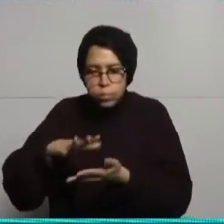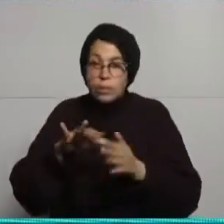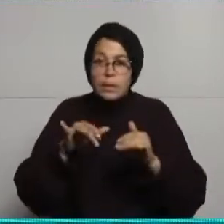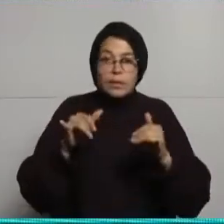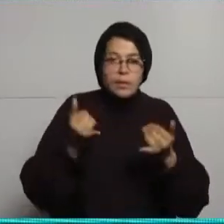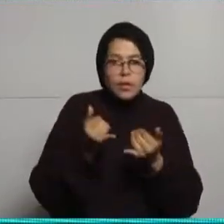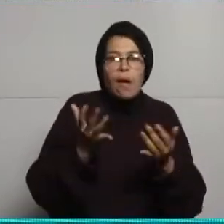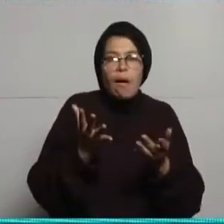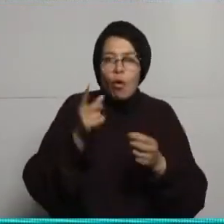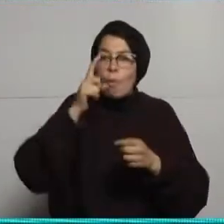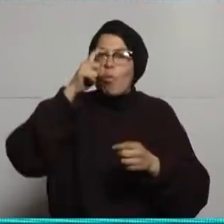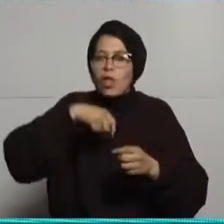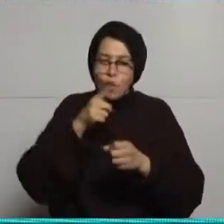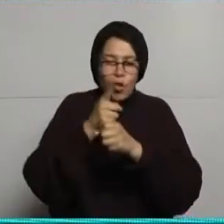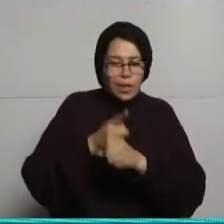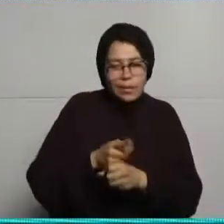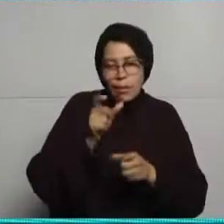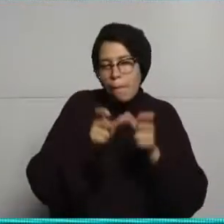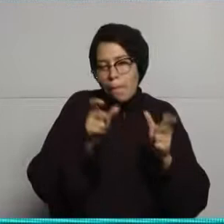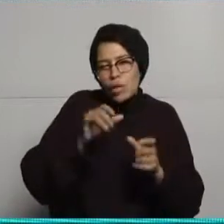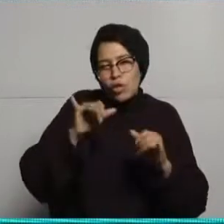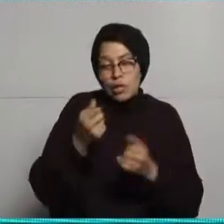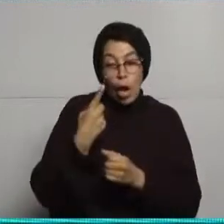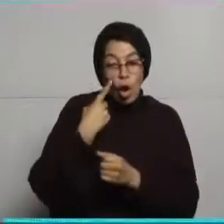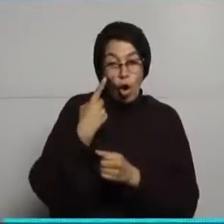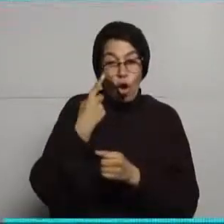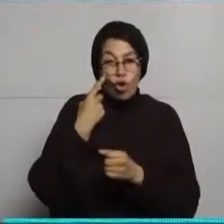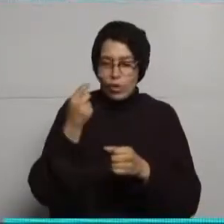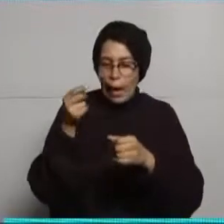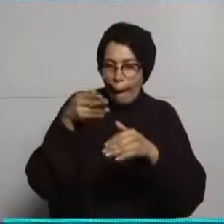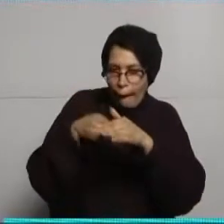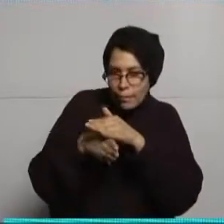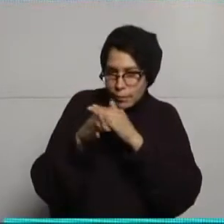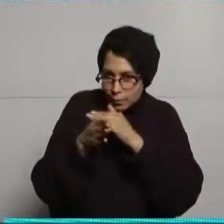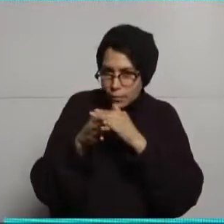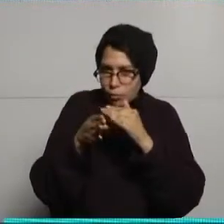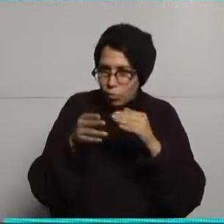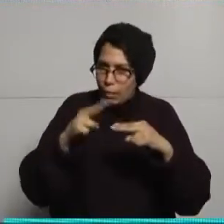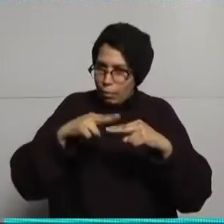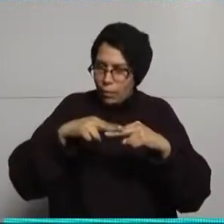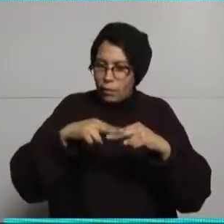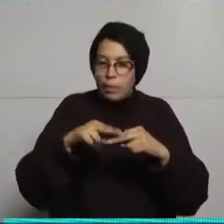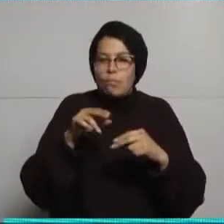público amigo, público que confiaba en la herramienta, pero había ciertos lugares a los cuales todavía no habíamos podido